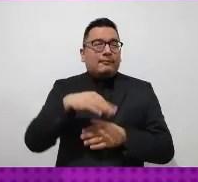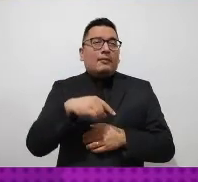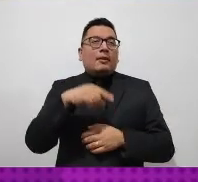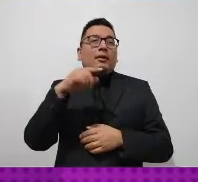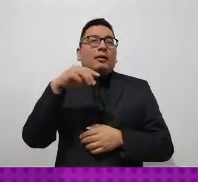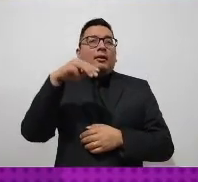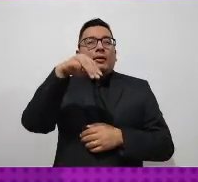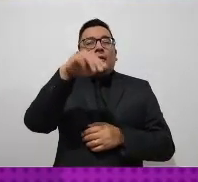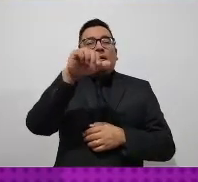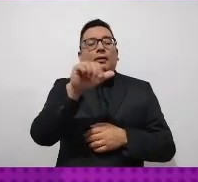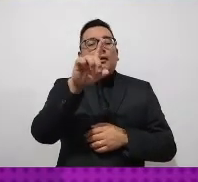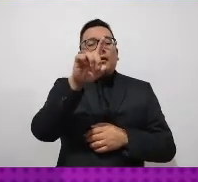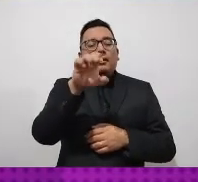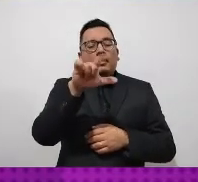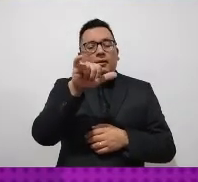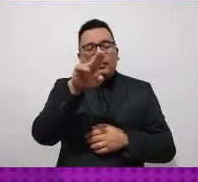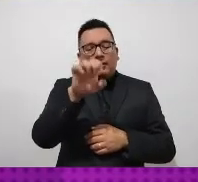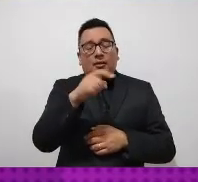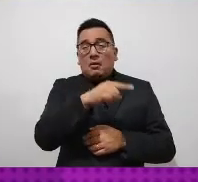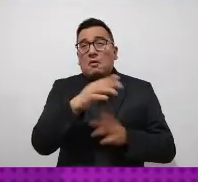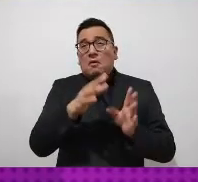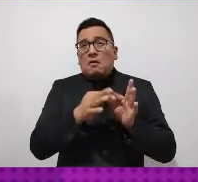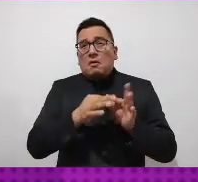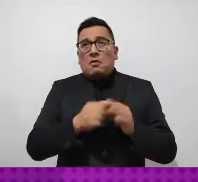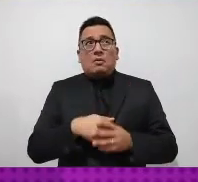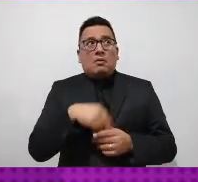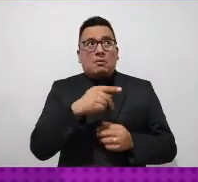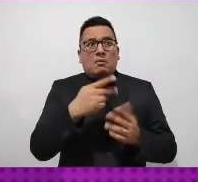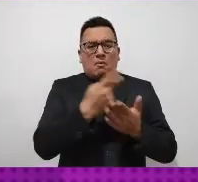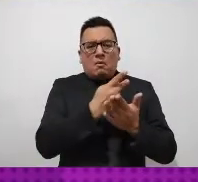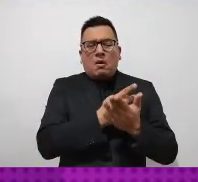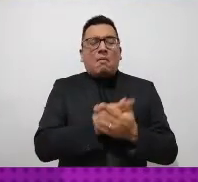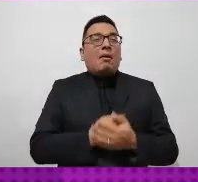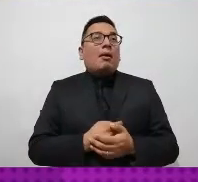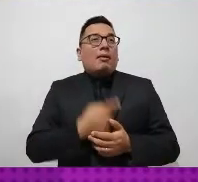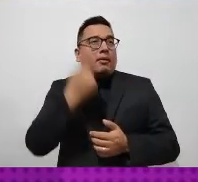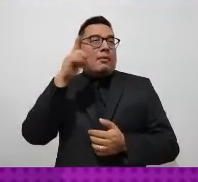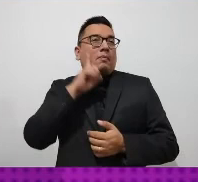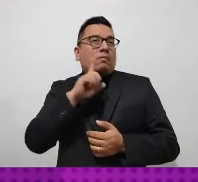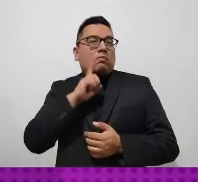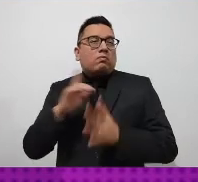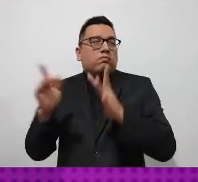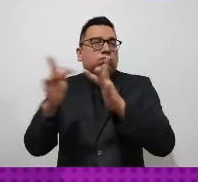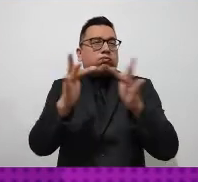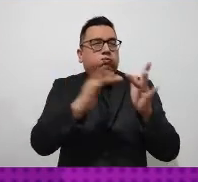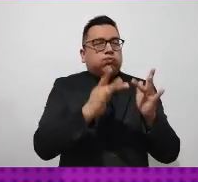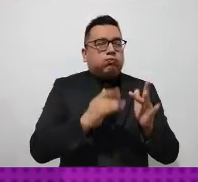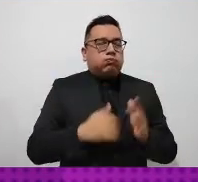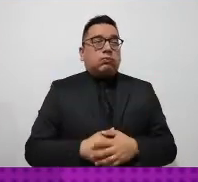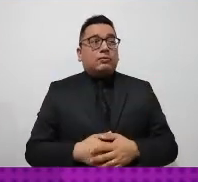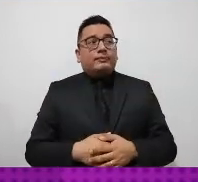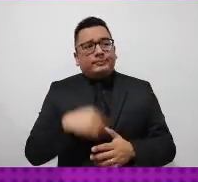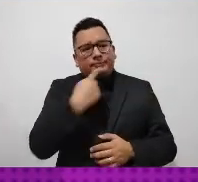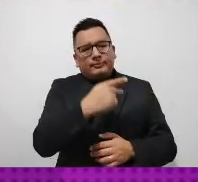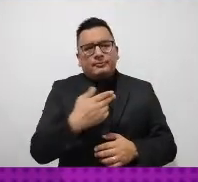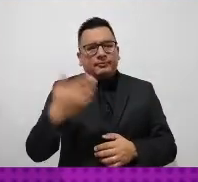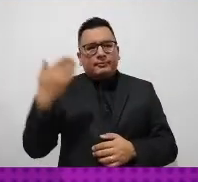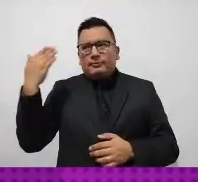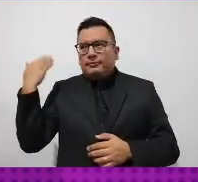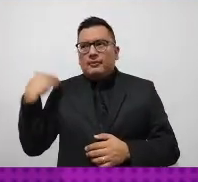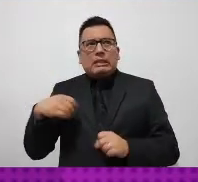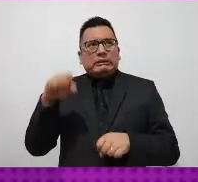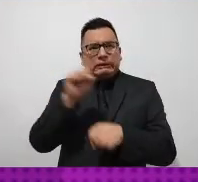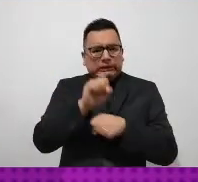Ivette Figueroa Gámez, que nos viene a hablar de la Red de Mujeres Electas. Consejera, han estado en gira prácticamente las últimas